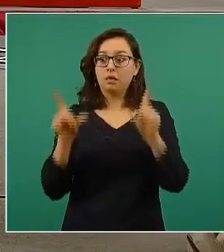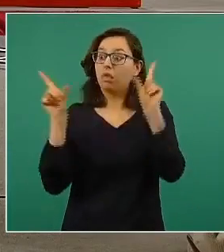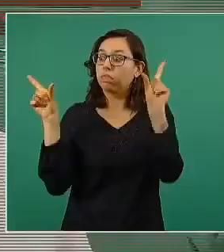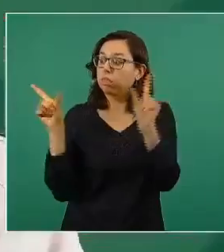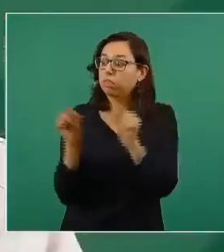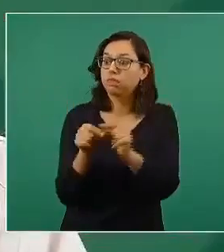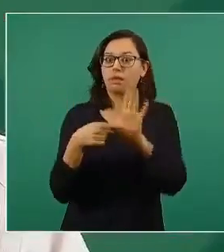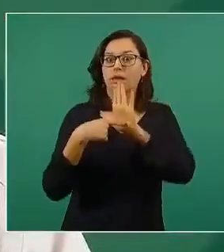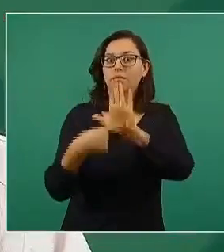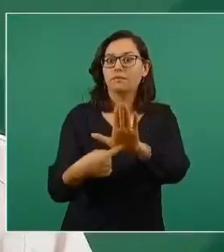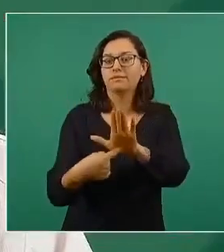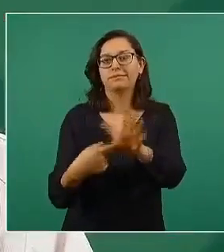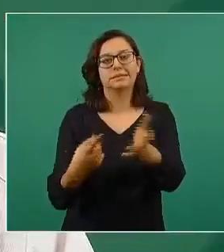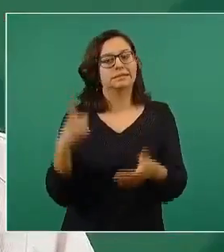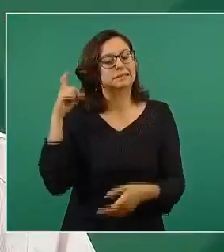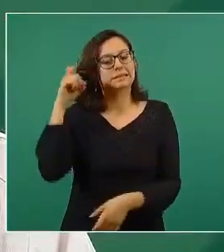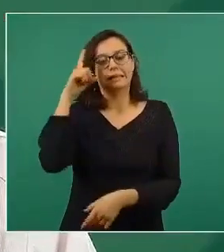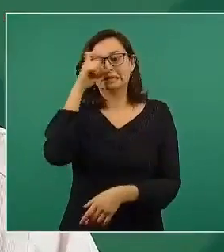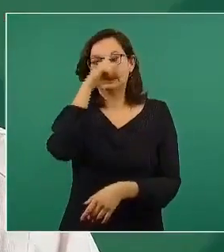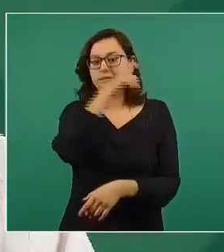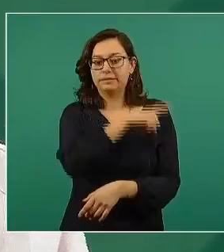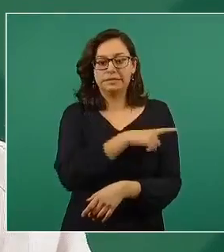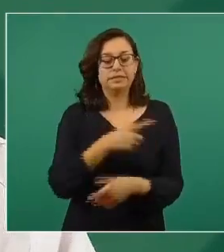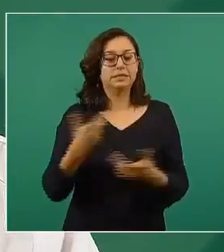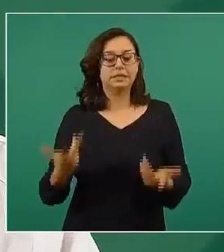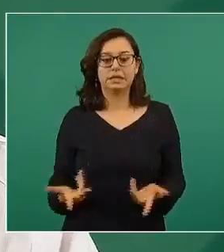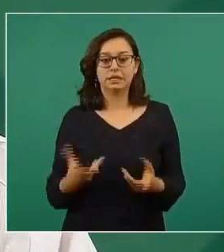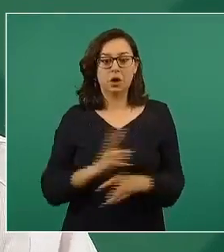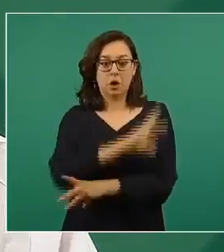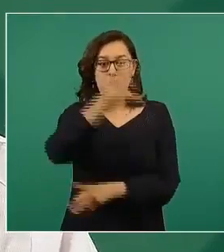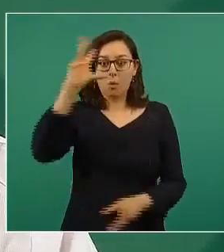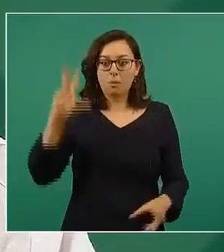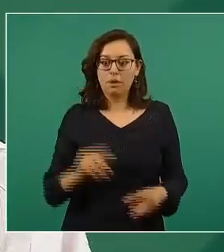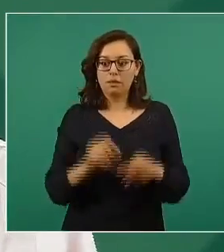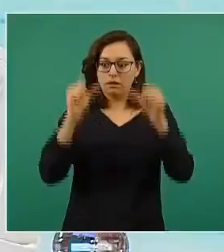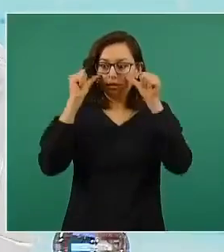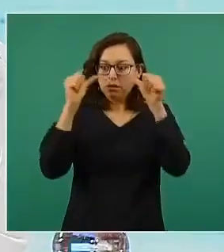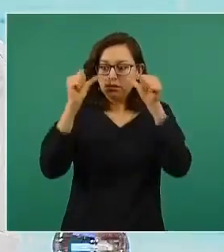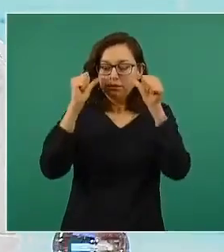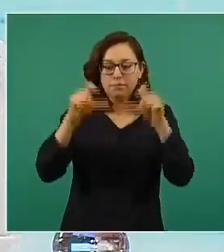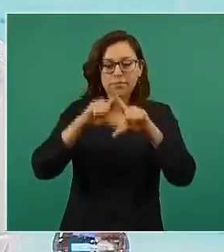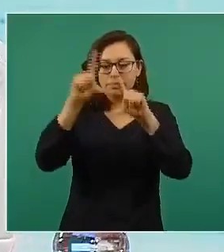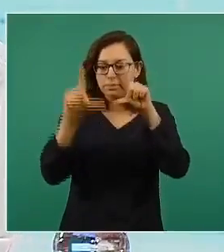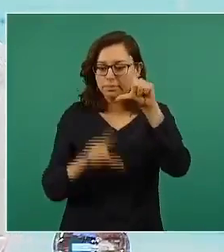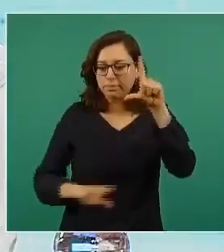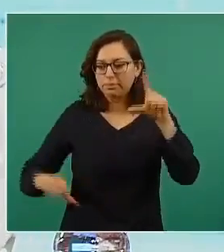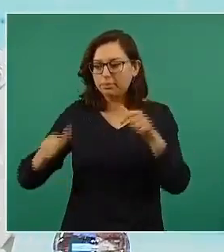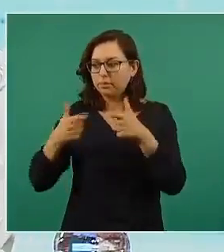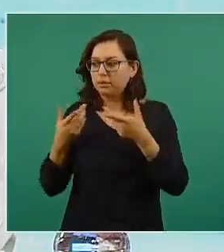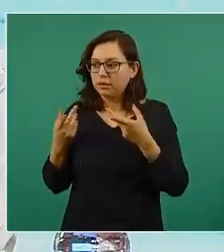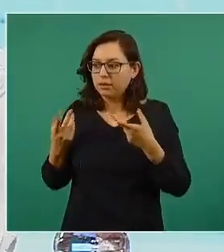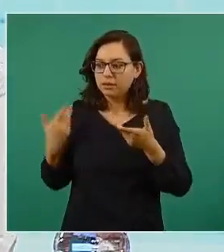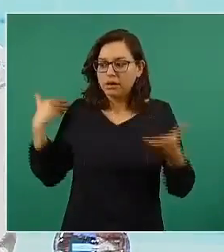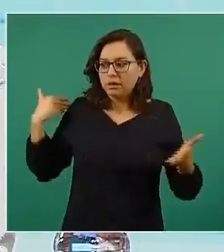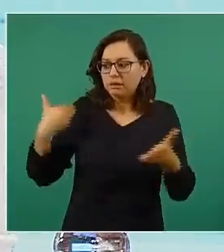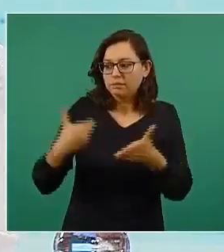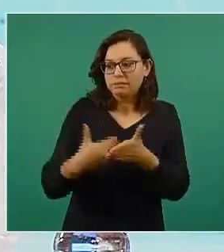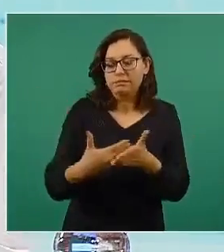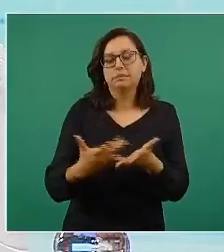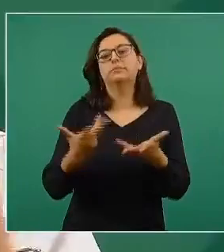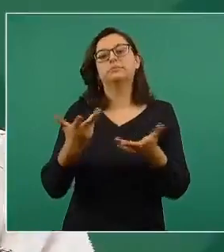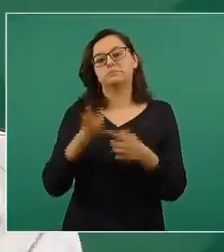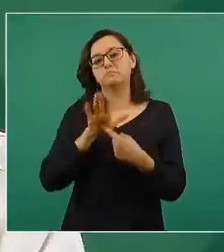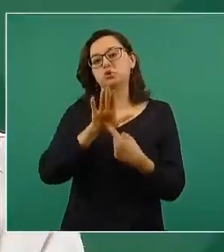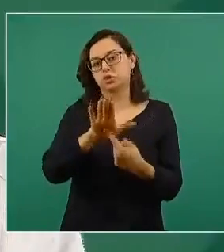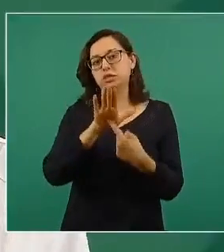que se ha dedicado el país entero a la epidemia, al manejo de la epidemia, en tan solo unos pocos minutos, pero